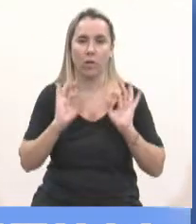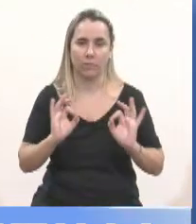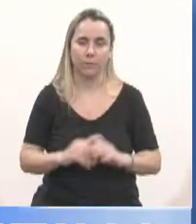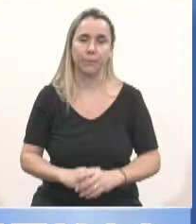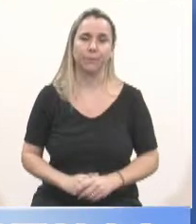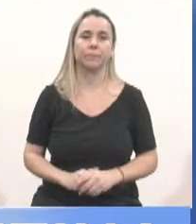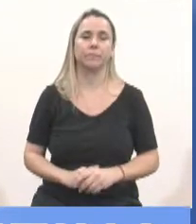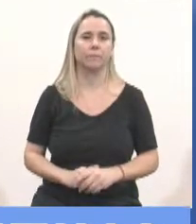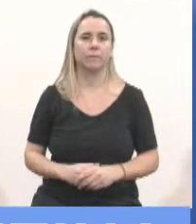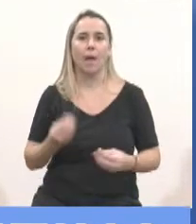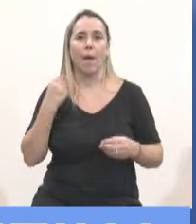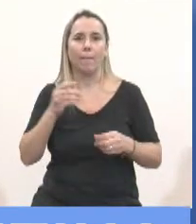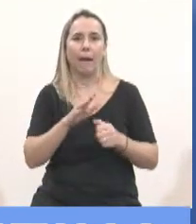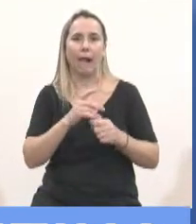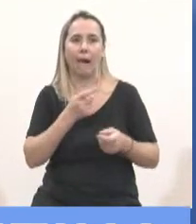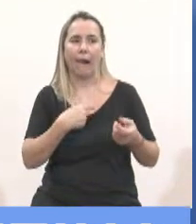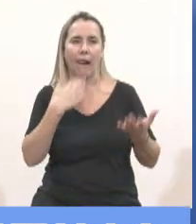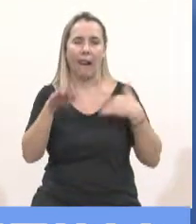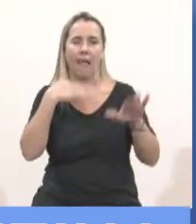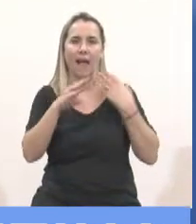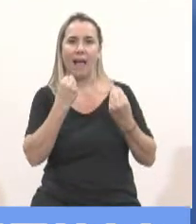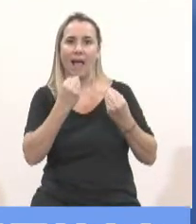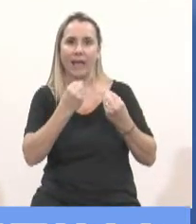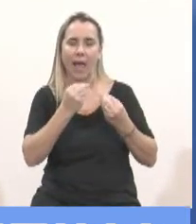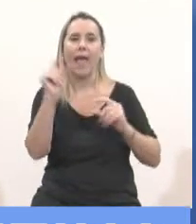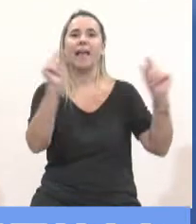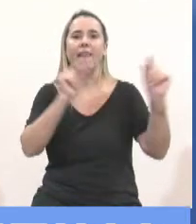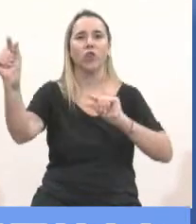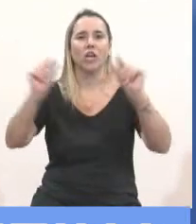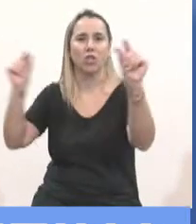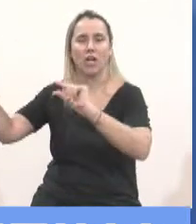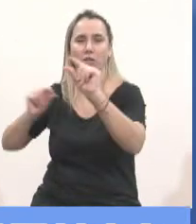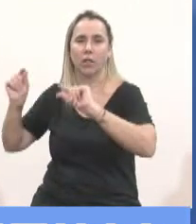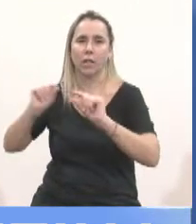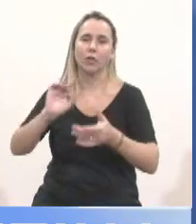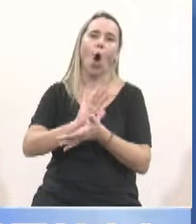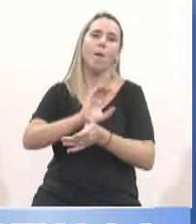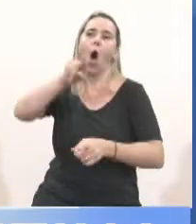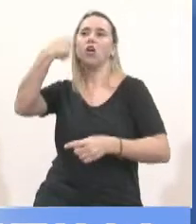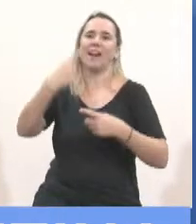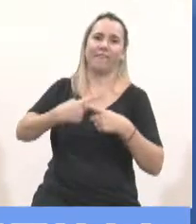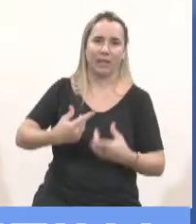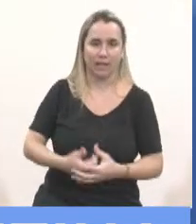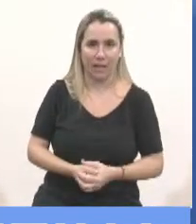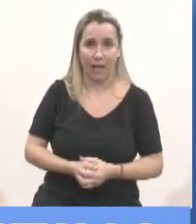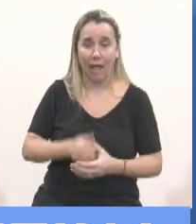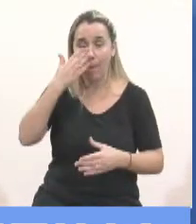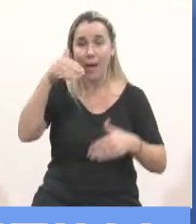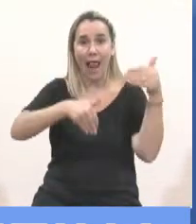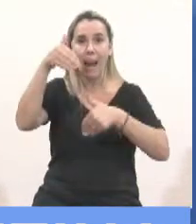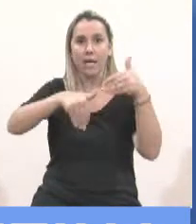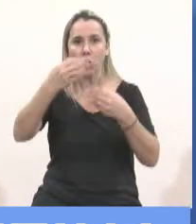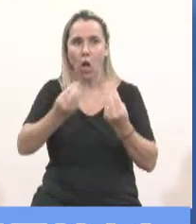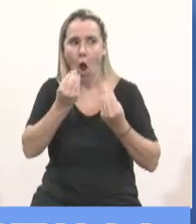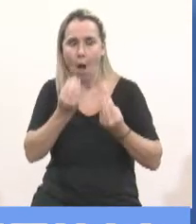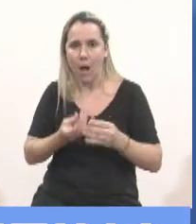hacía para cubrir la bicicleta financiera? Se sacaba crédito. Otra fiesta. ¿Verdad? Llegó las elecciones, no sabían cómo